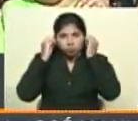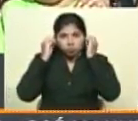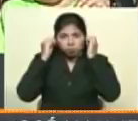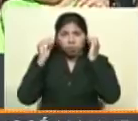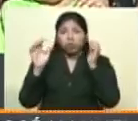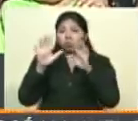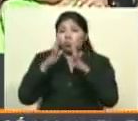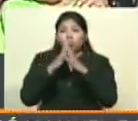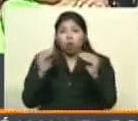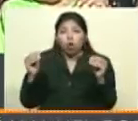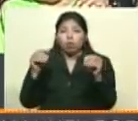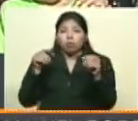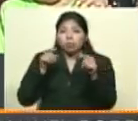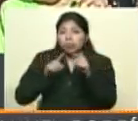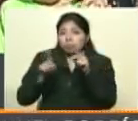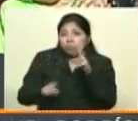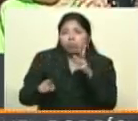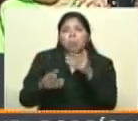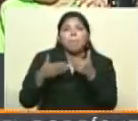públicos.